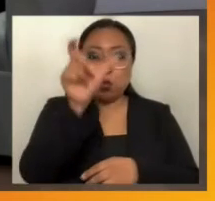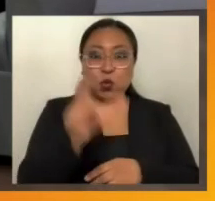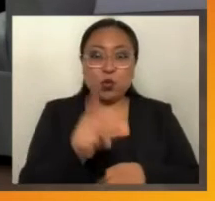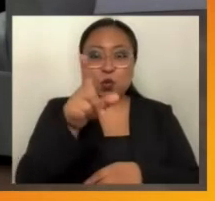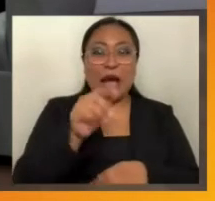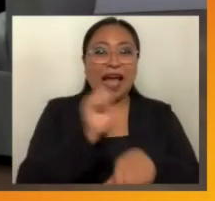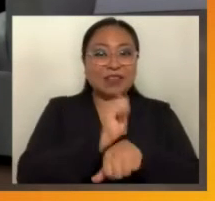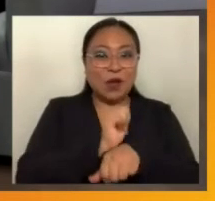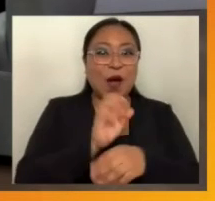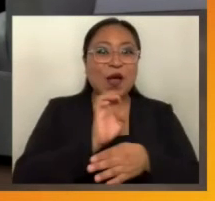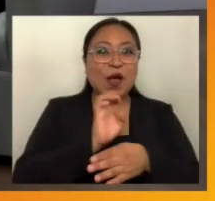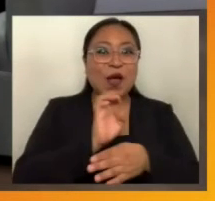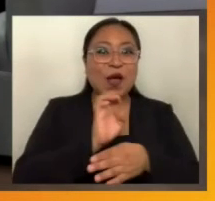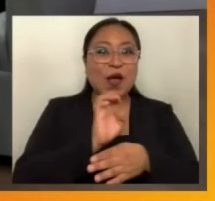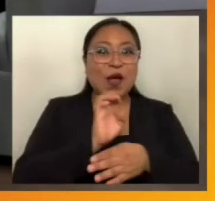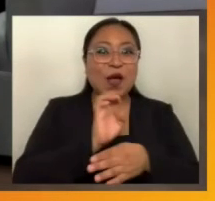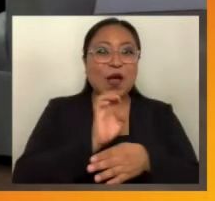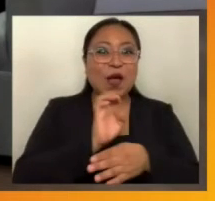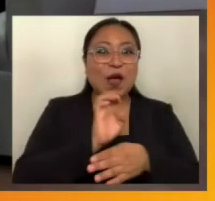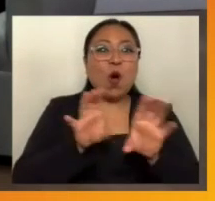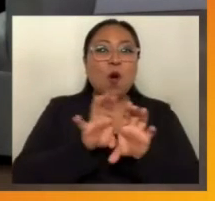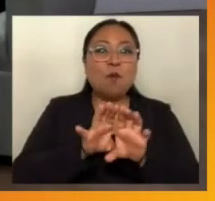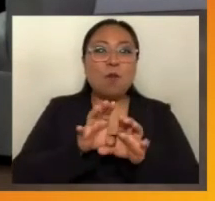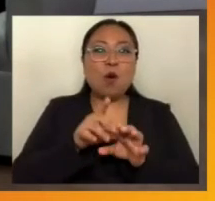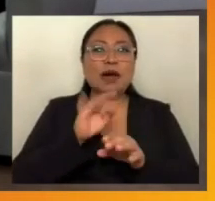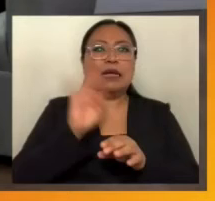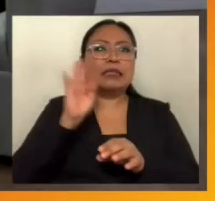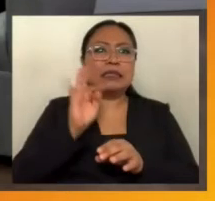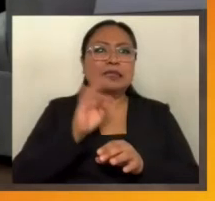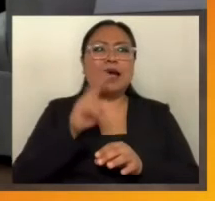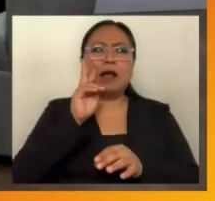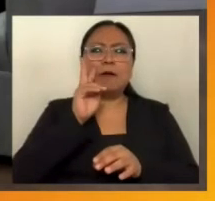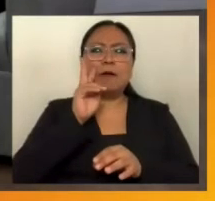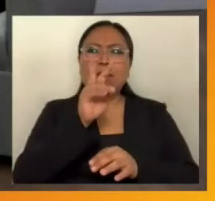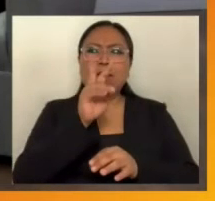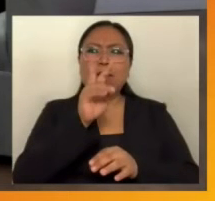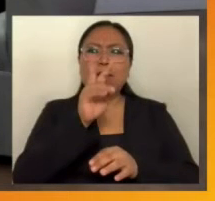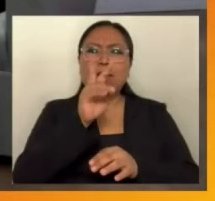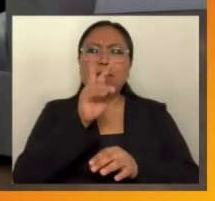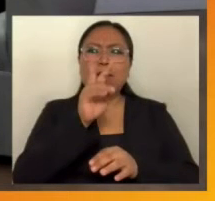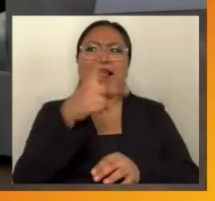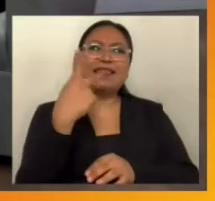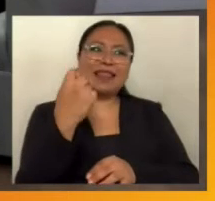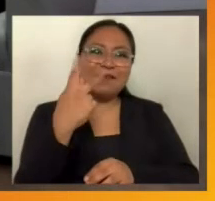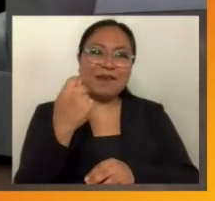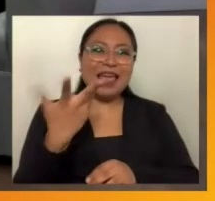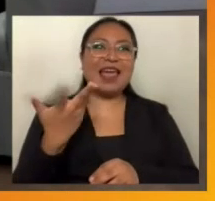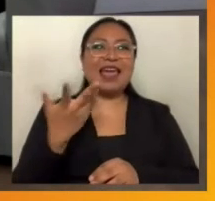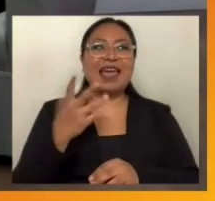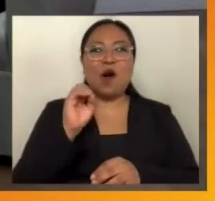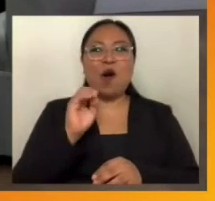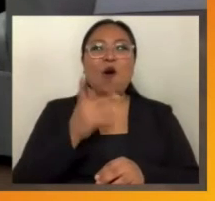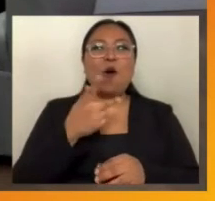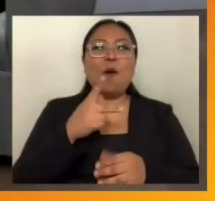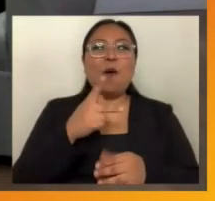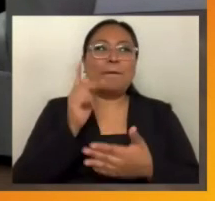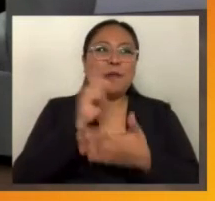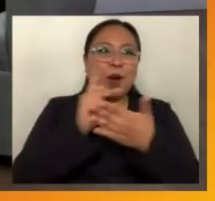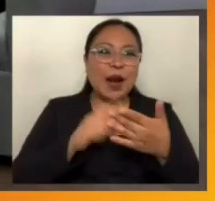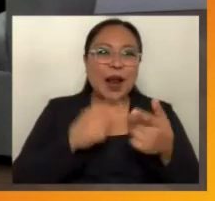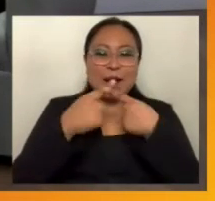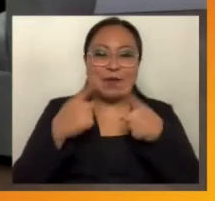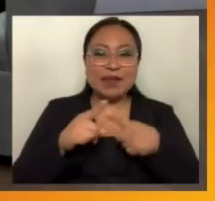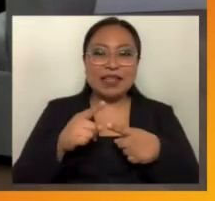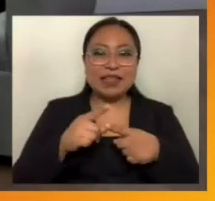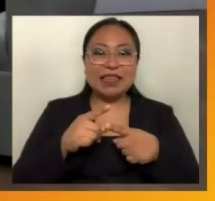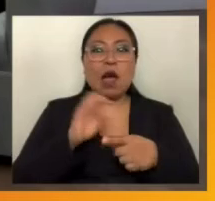que atrás de lo que uno ve en cámara, en TV o en programas o en entrevistas,